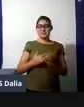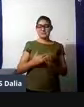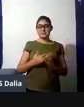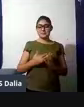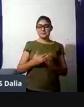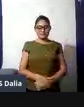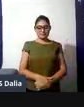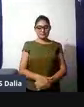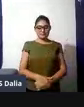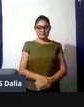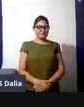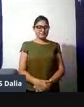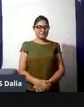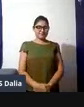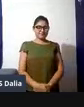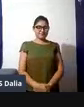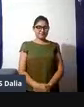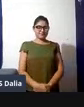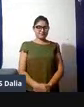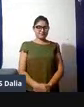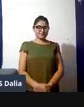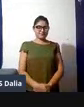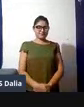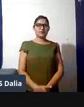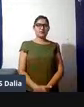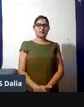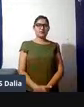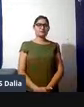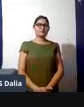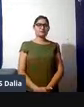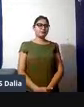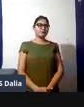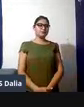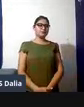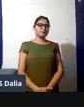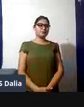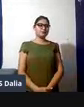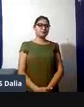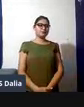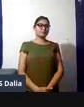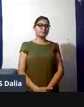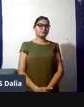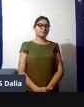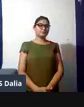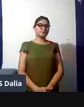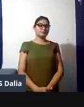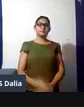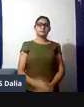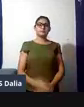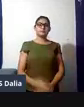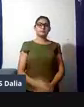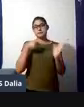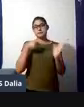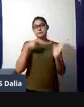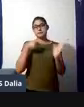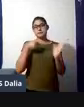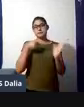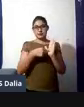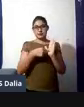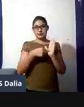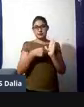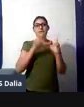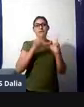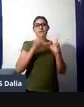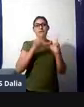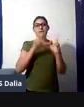Dile, abuela, por favor, Alex. Bueno, entonces, en el tema del cyberbullying, es